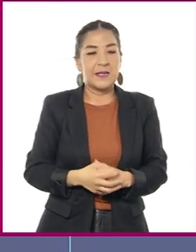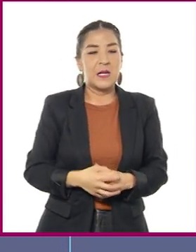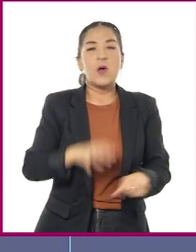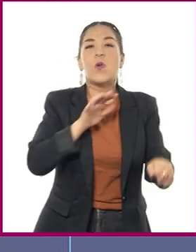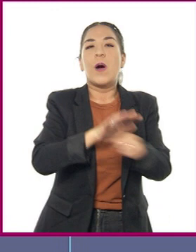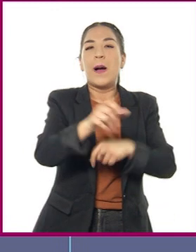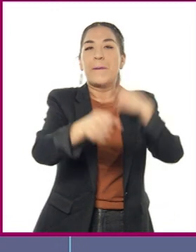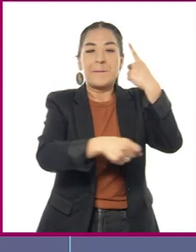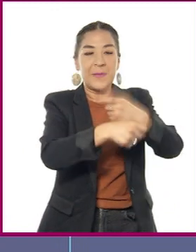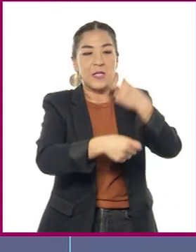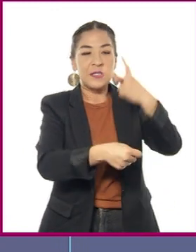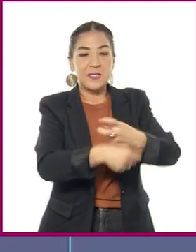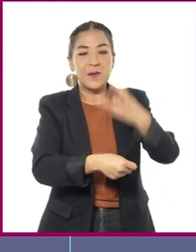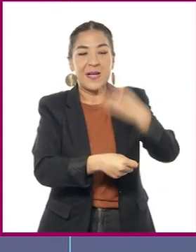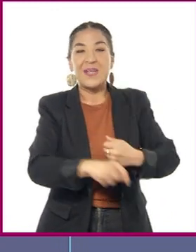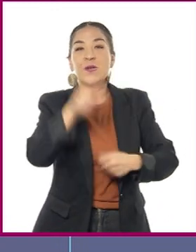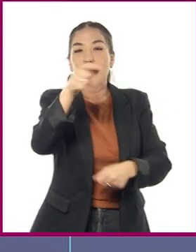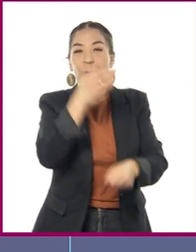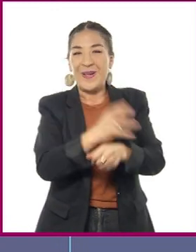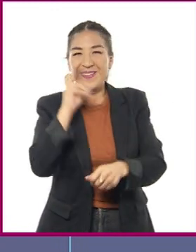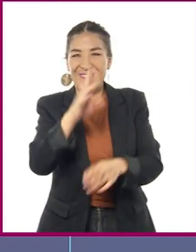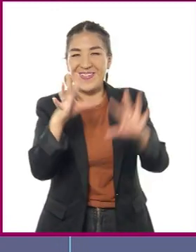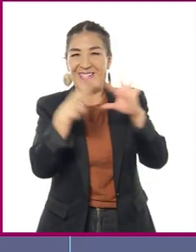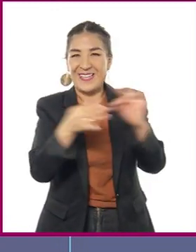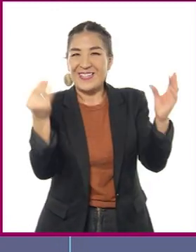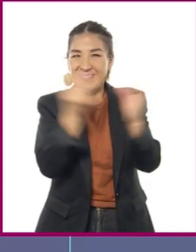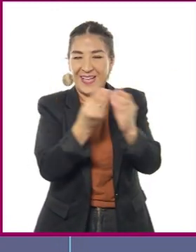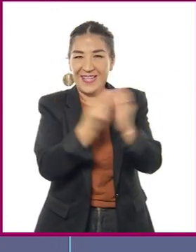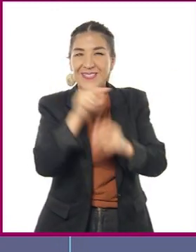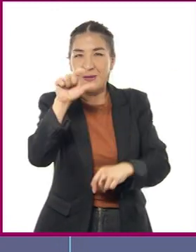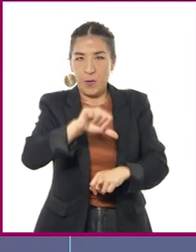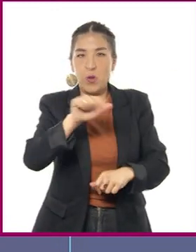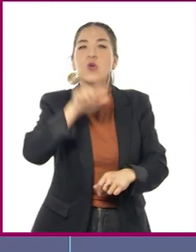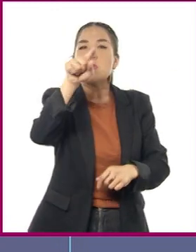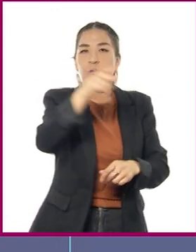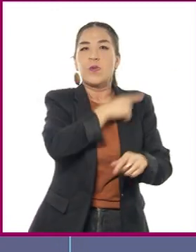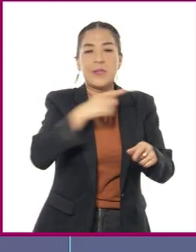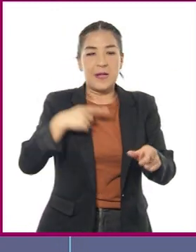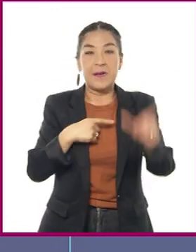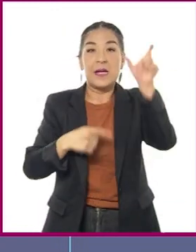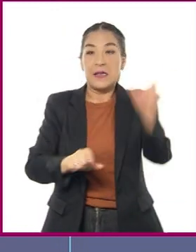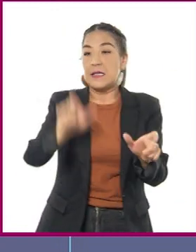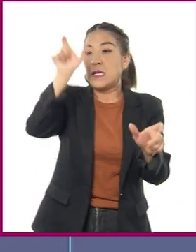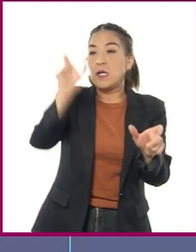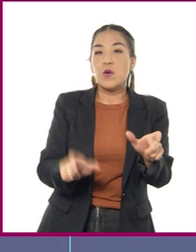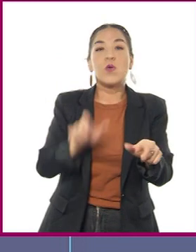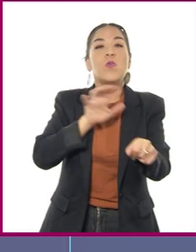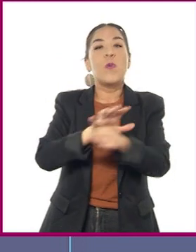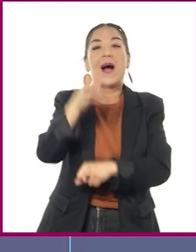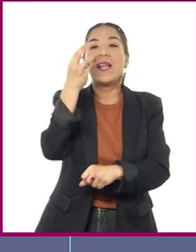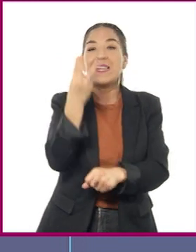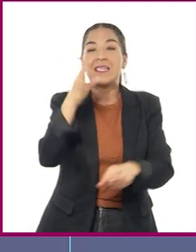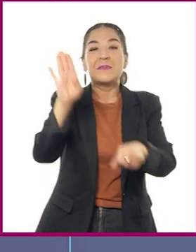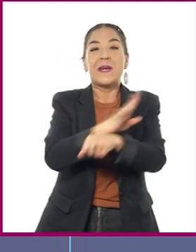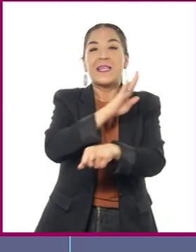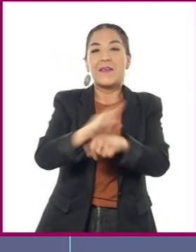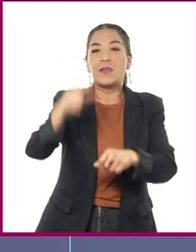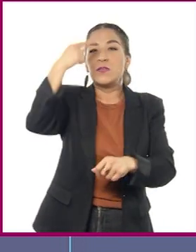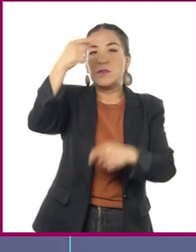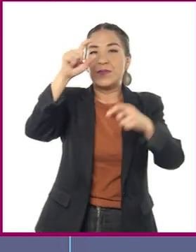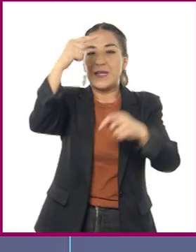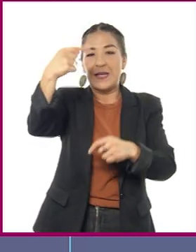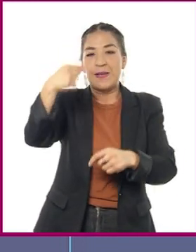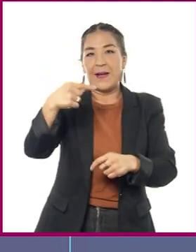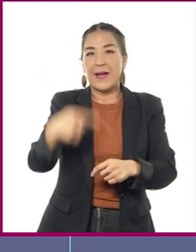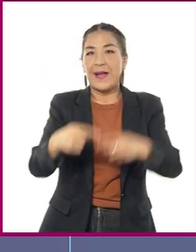económicos que vimos en esta sesión. Coloquen en la otra columna 3 beneficios de cada uno de estos